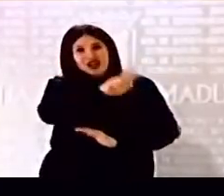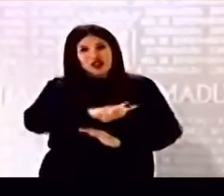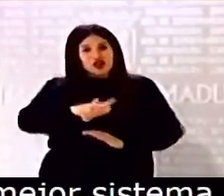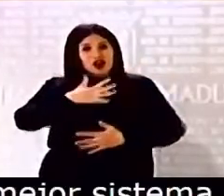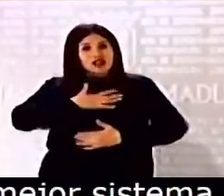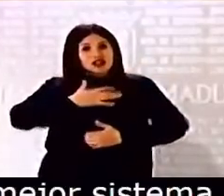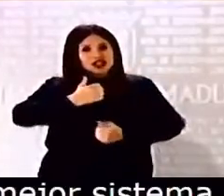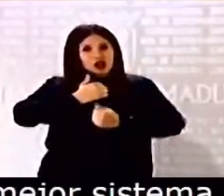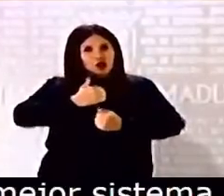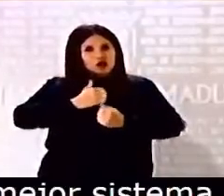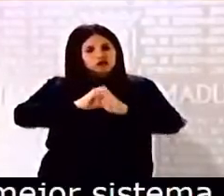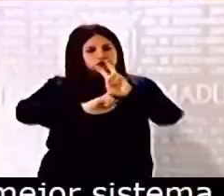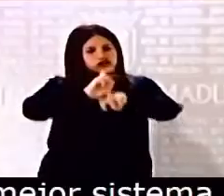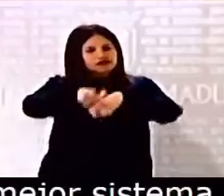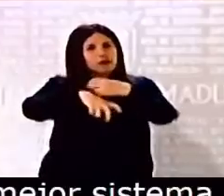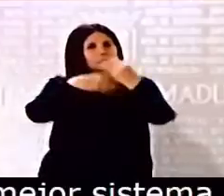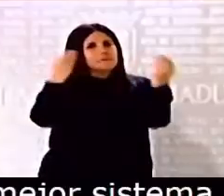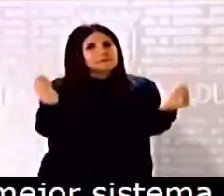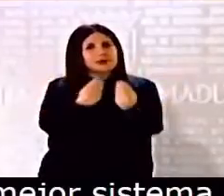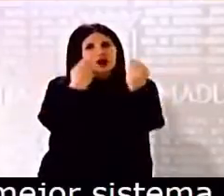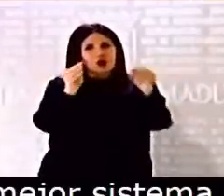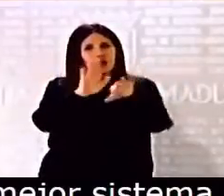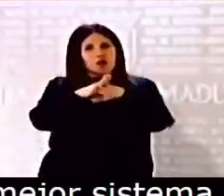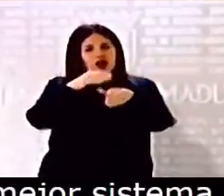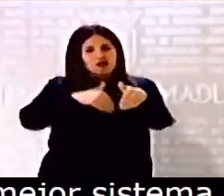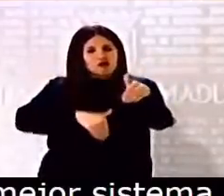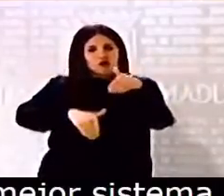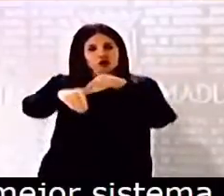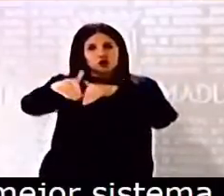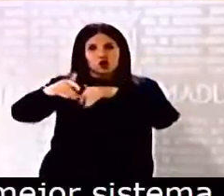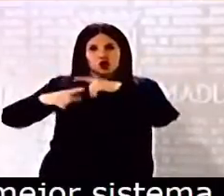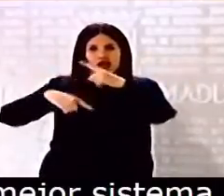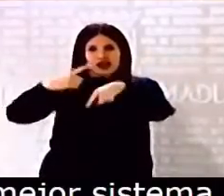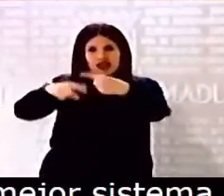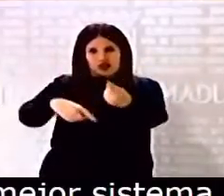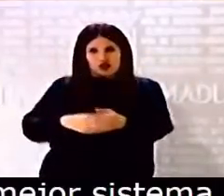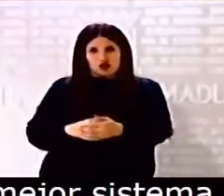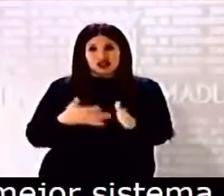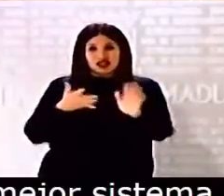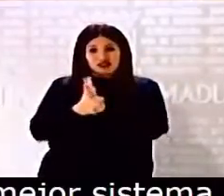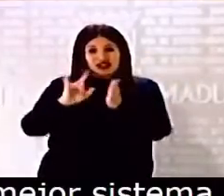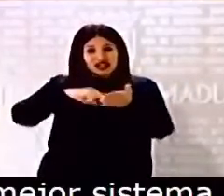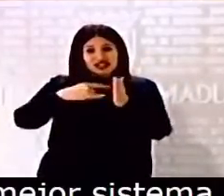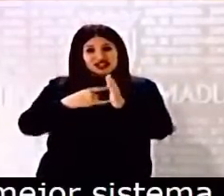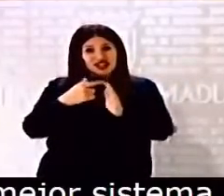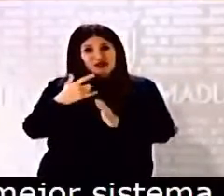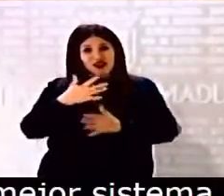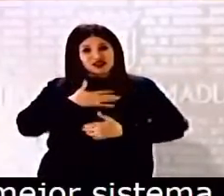salud a nuestras futuras generaciones. No porque este sea malo,